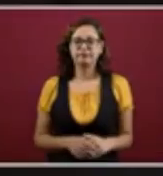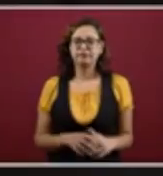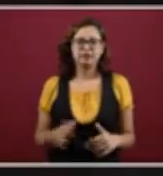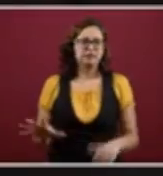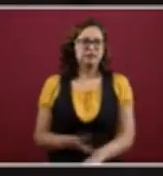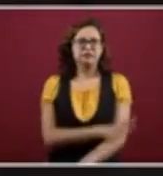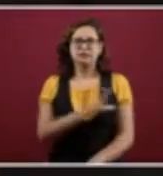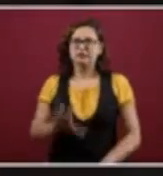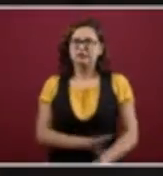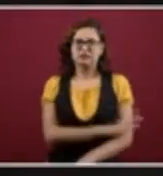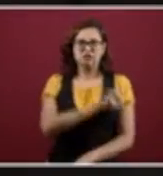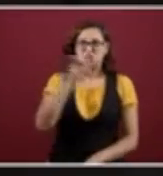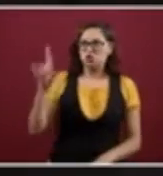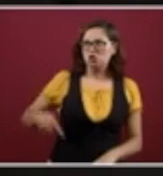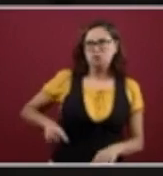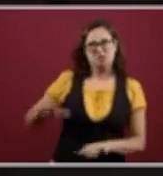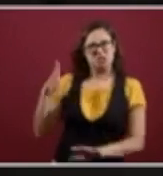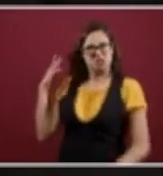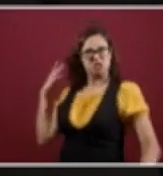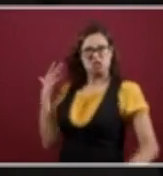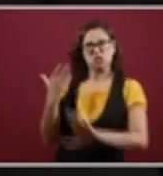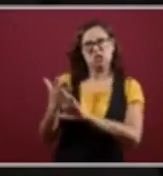gobierno o en contra de